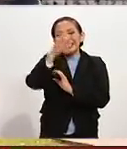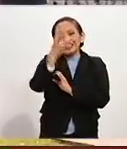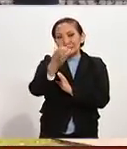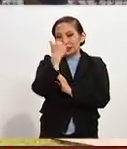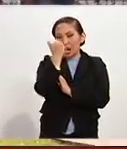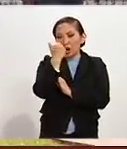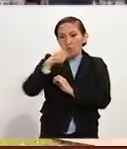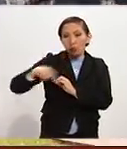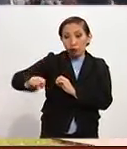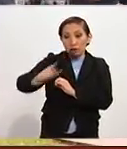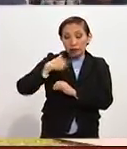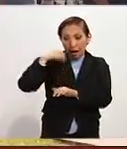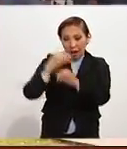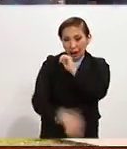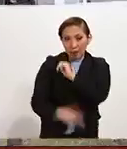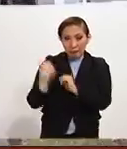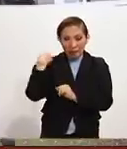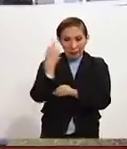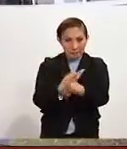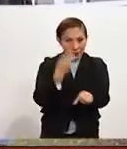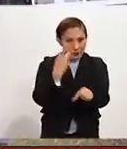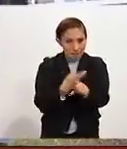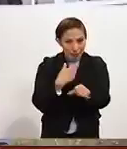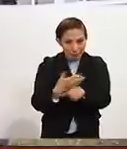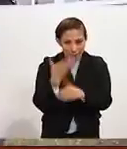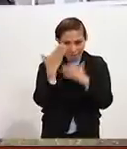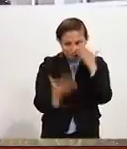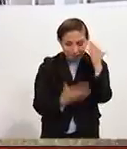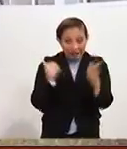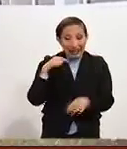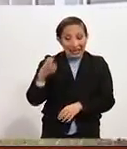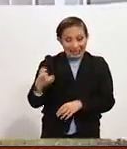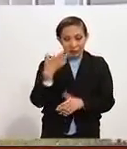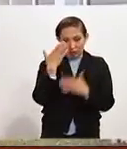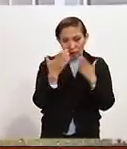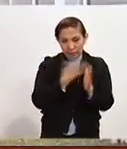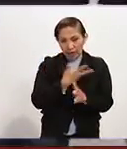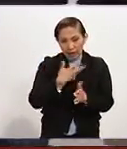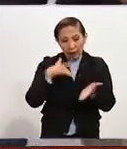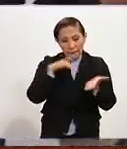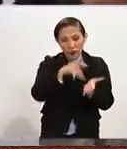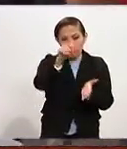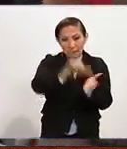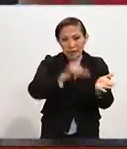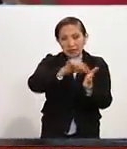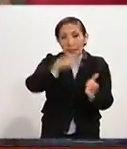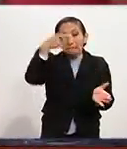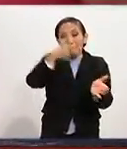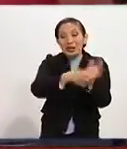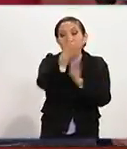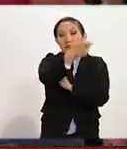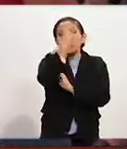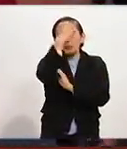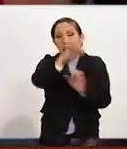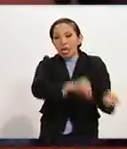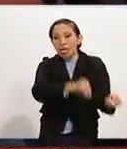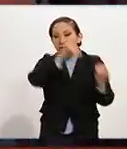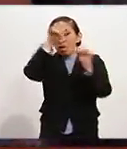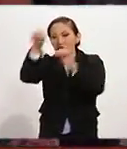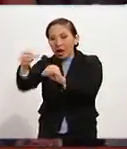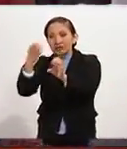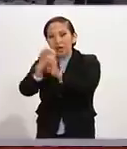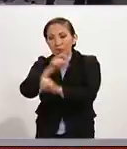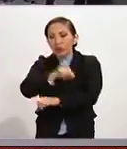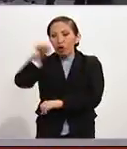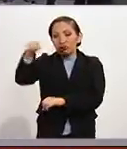341.473 alumnos que concluirán el nivel medio superior. Los estudiantes contarán con un apoyo mensual de 1.000 pesos para trasladarse de un